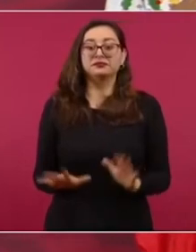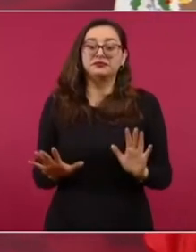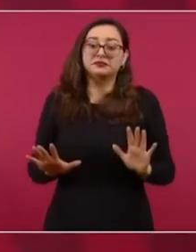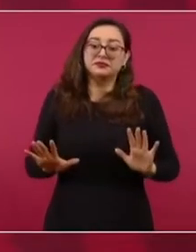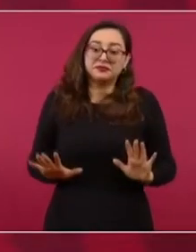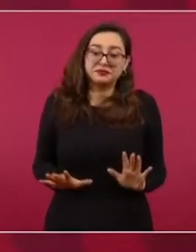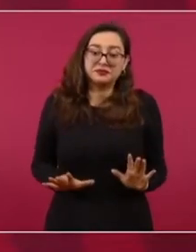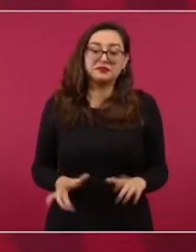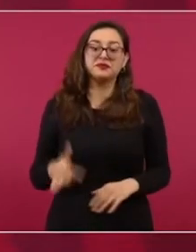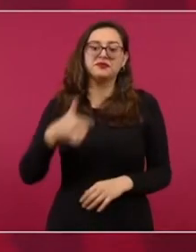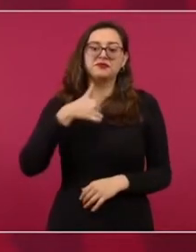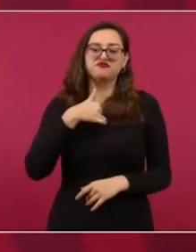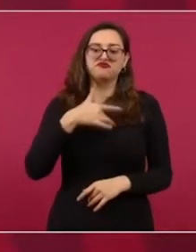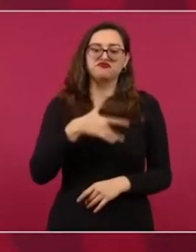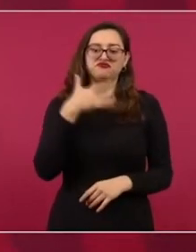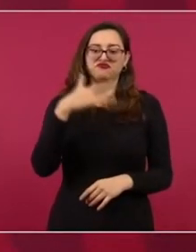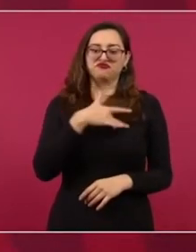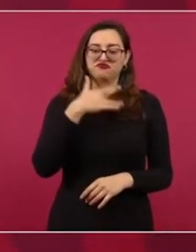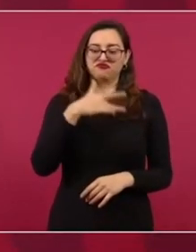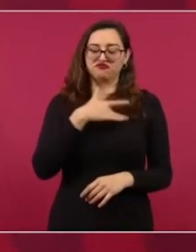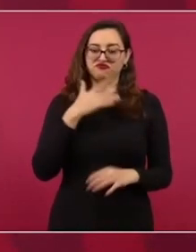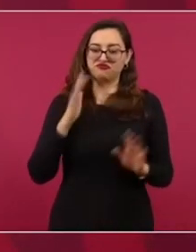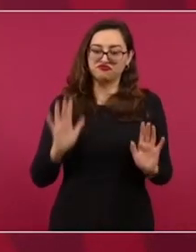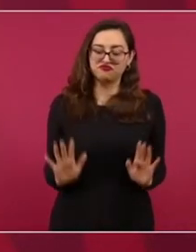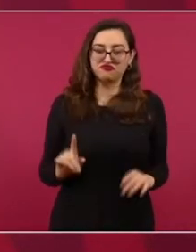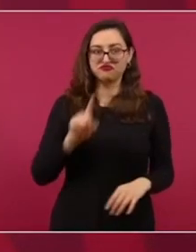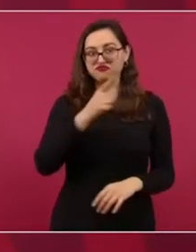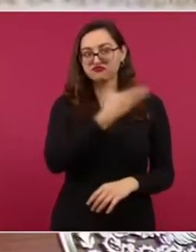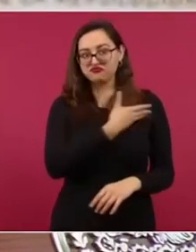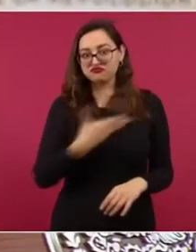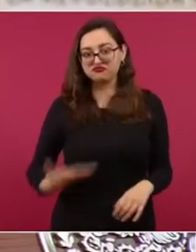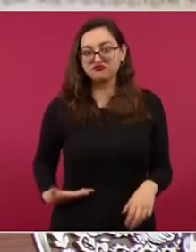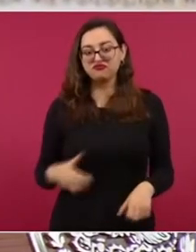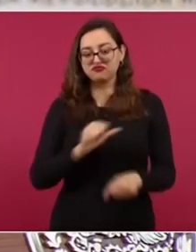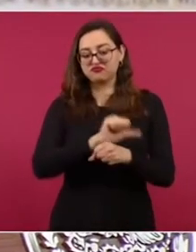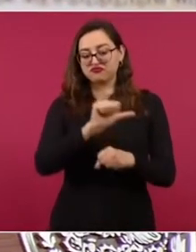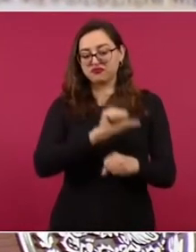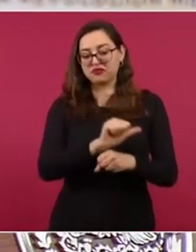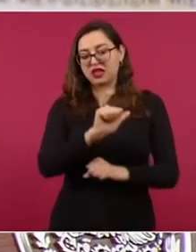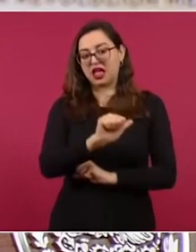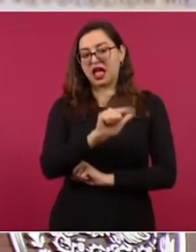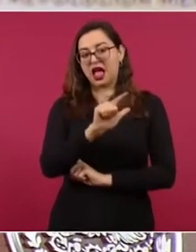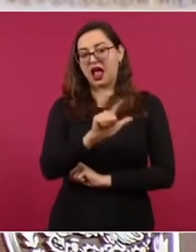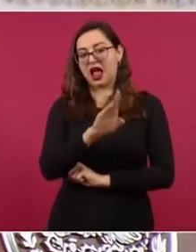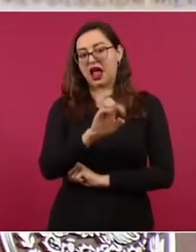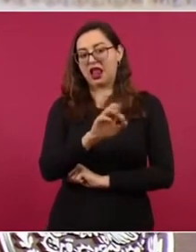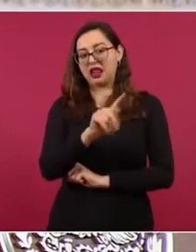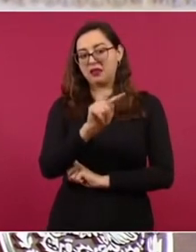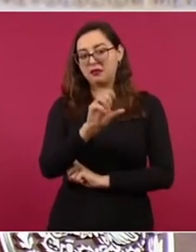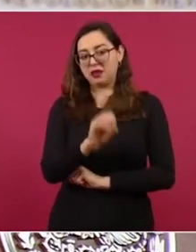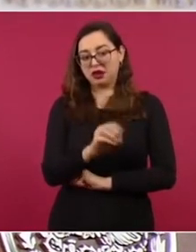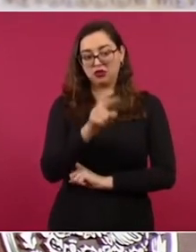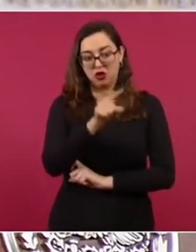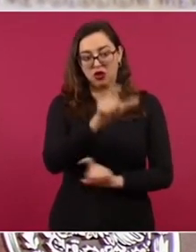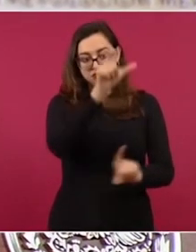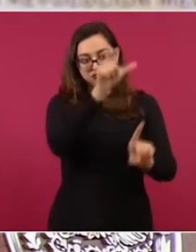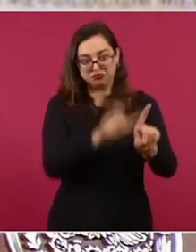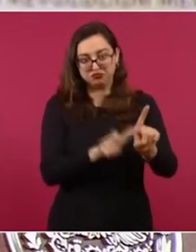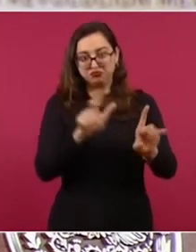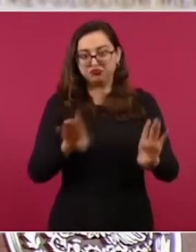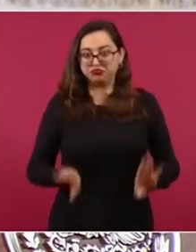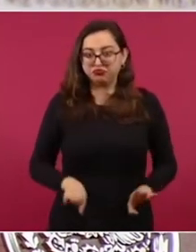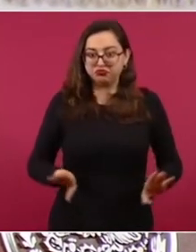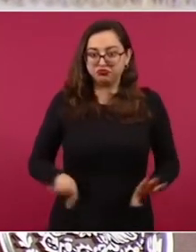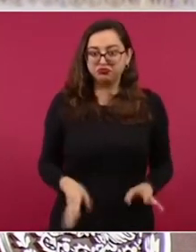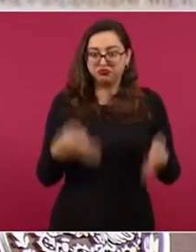confianza al presidente de Argentina, Alberto Fernández, porque además de ser una gente íntegra,